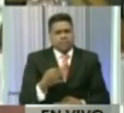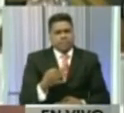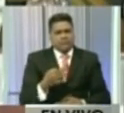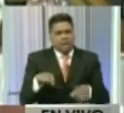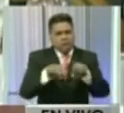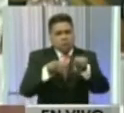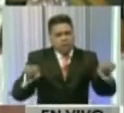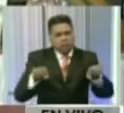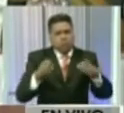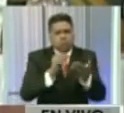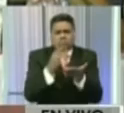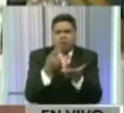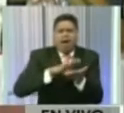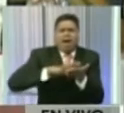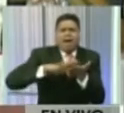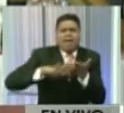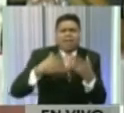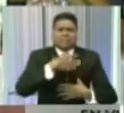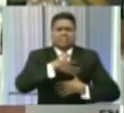con una salud pública gratuita.